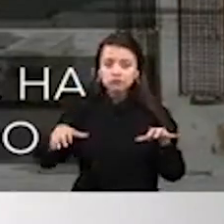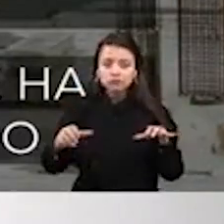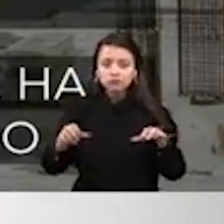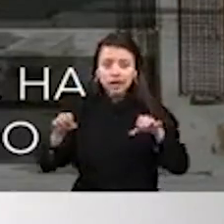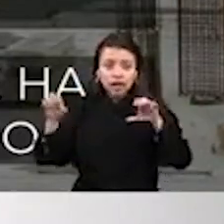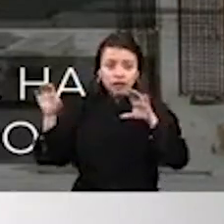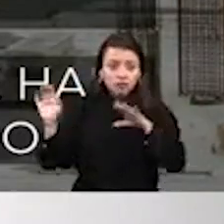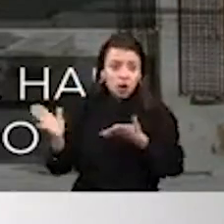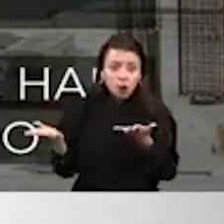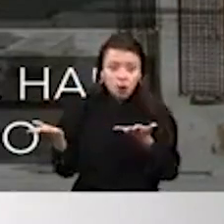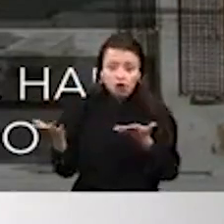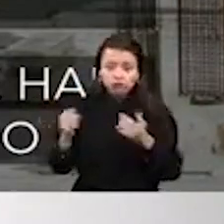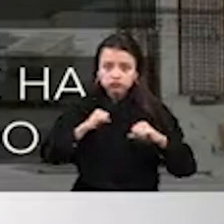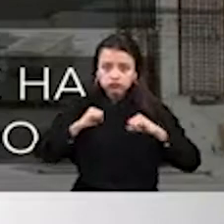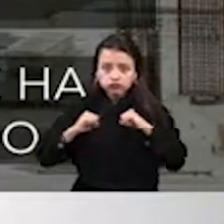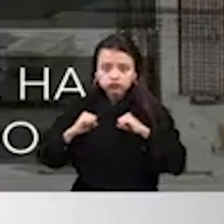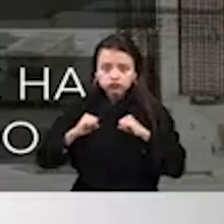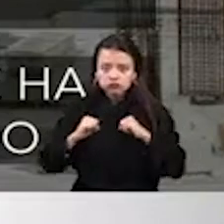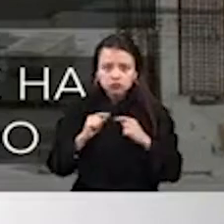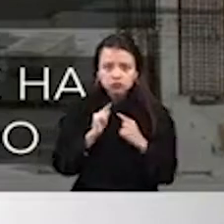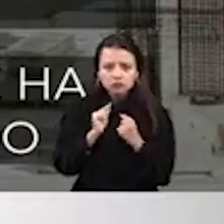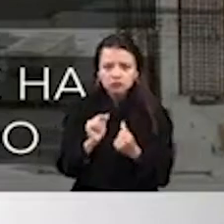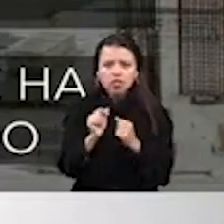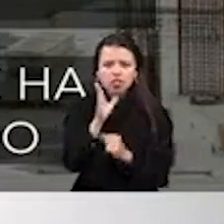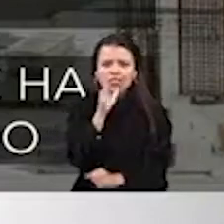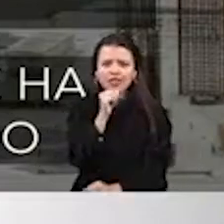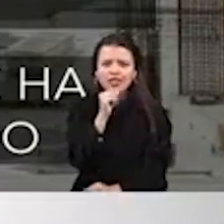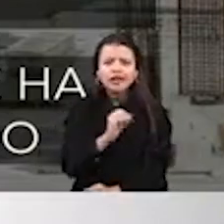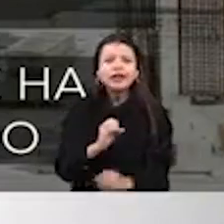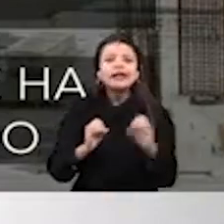lo dice el mismo documento del Ministerio de Salud, dice ejecución